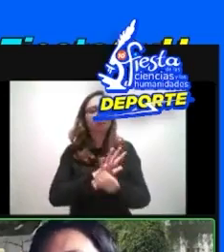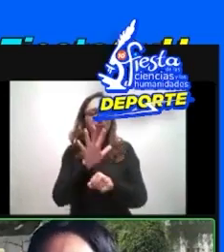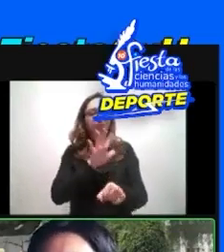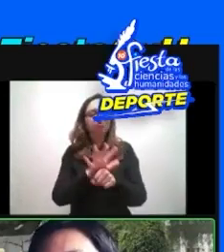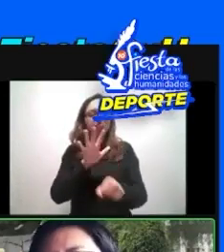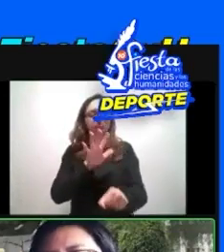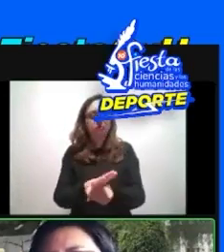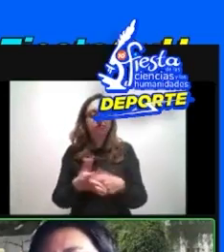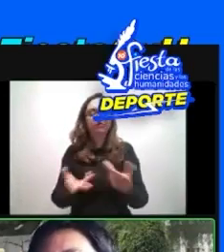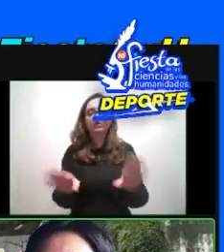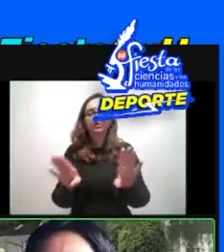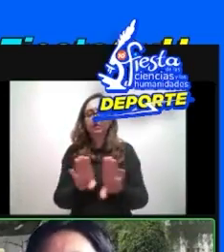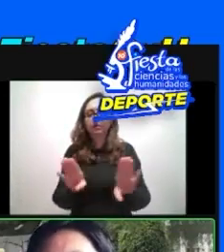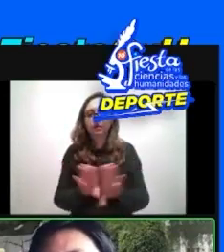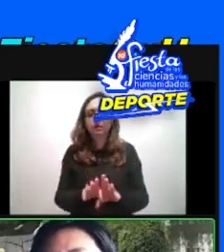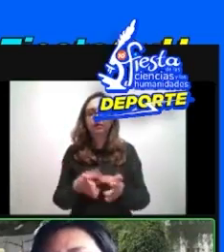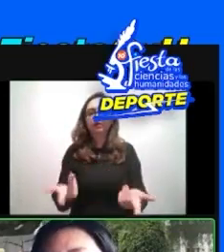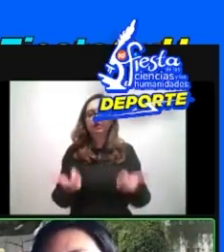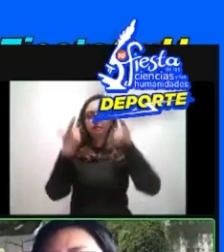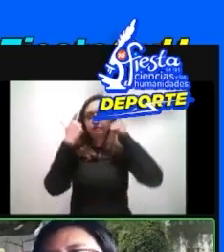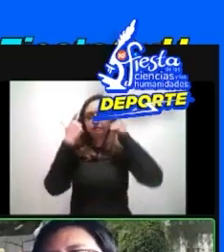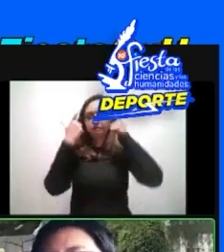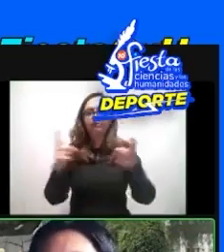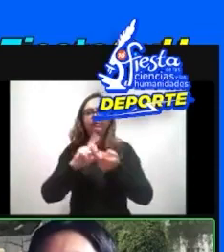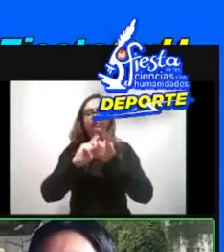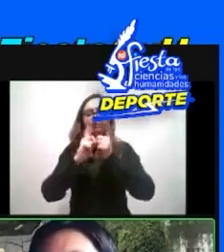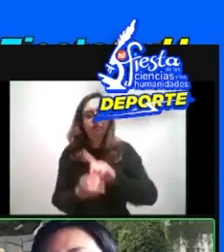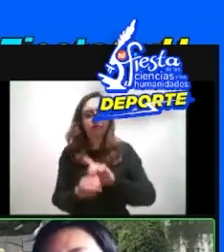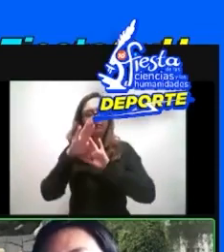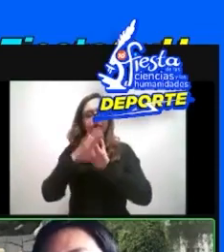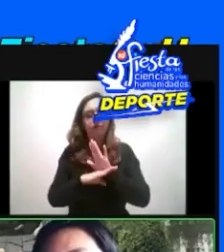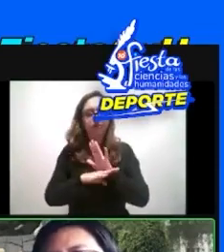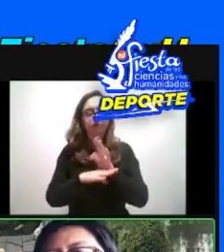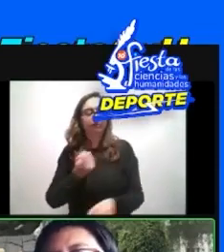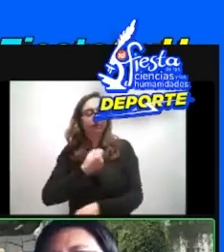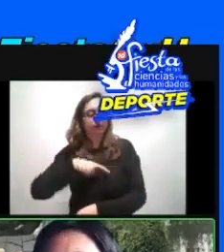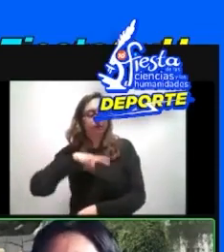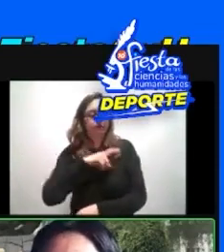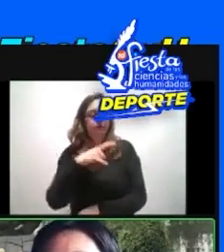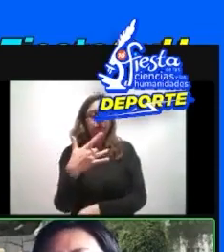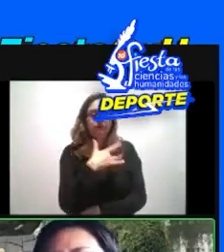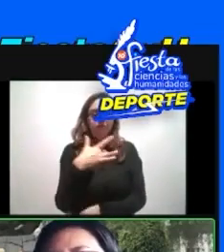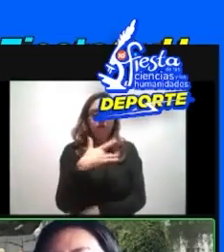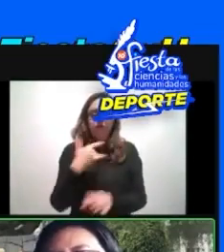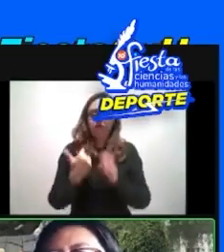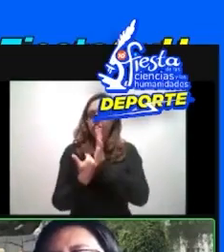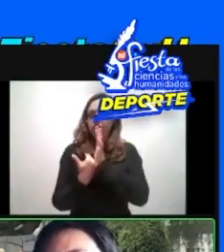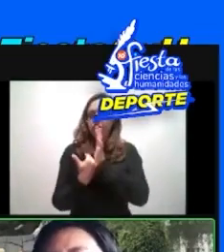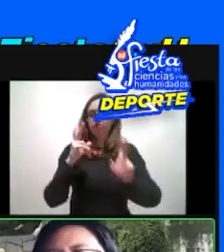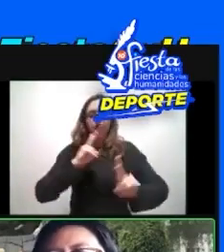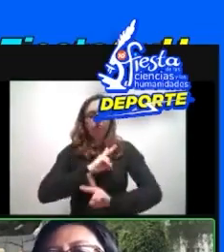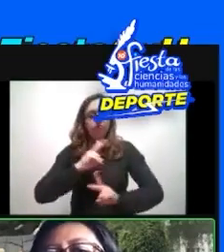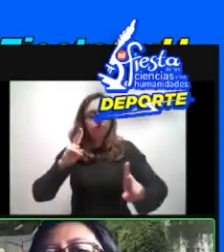estrés y la depresión, aumenta nuestro sistema inmune, mejora la salud cardíaca, aumenta capacidad pulmonar,